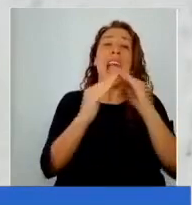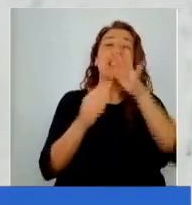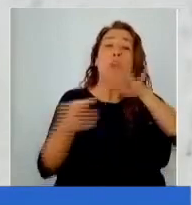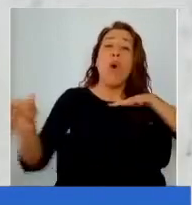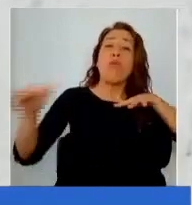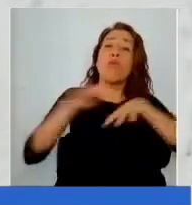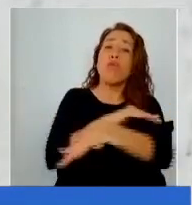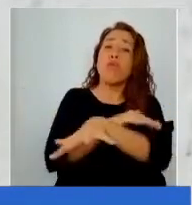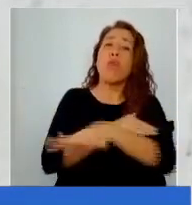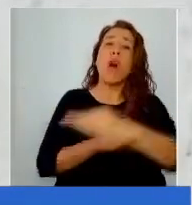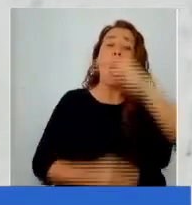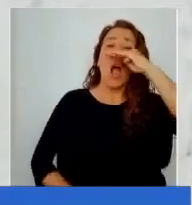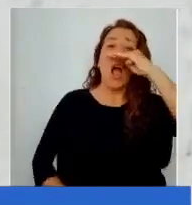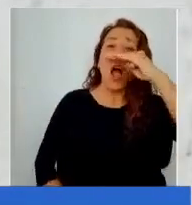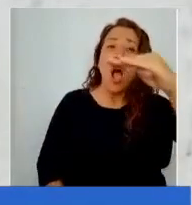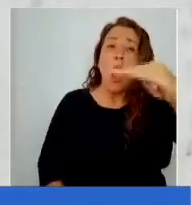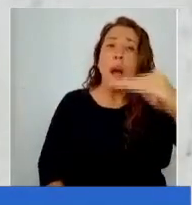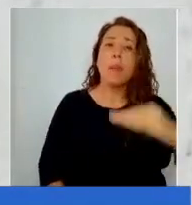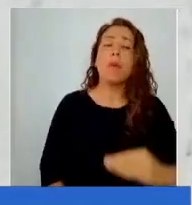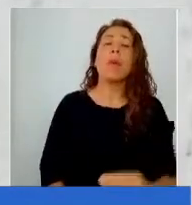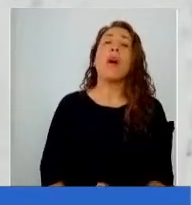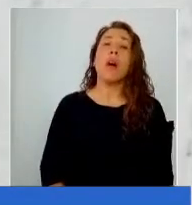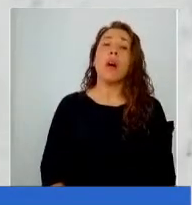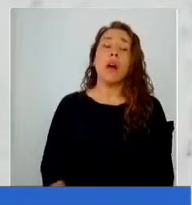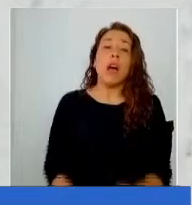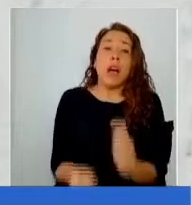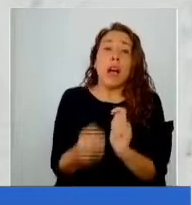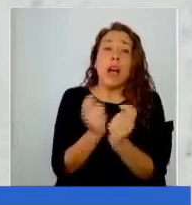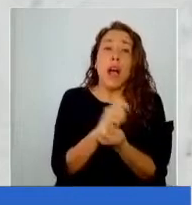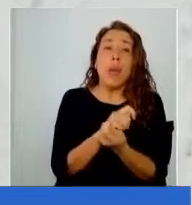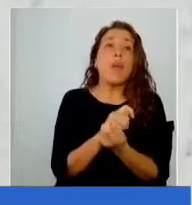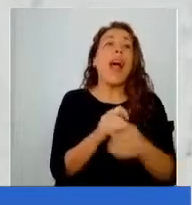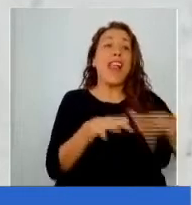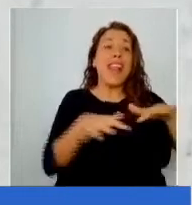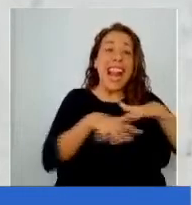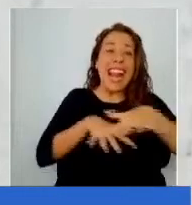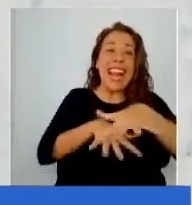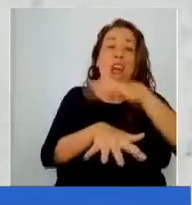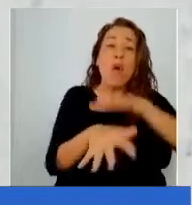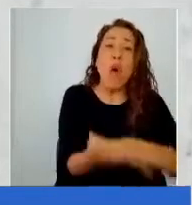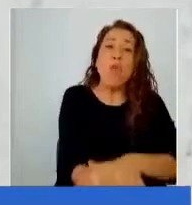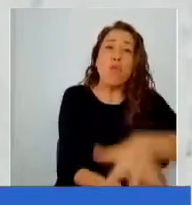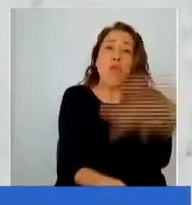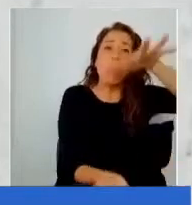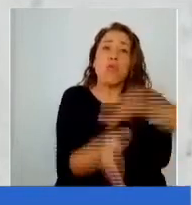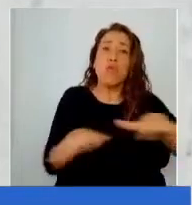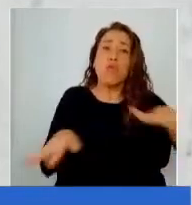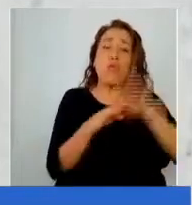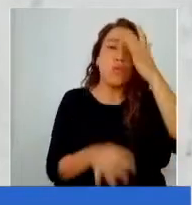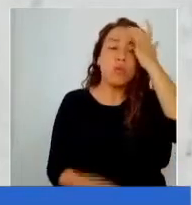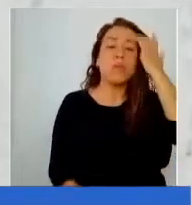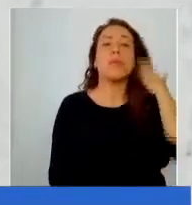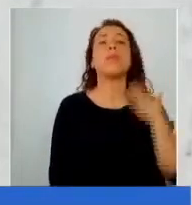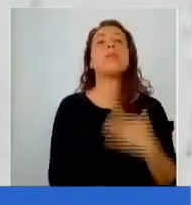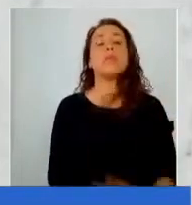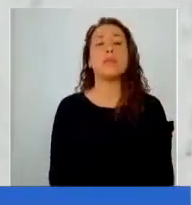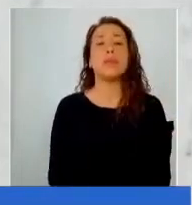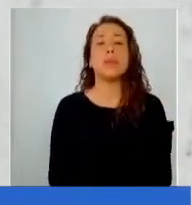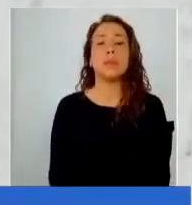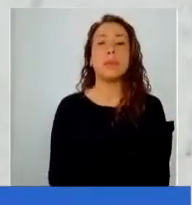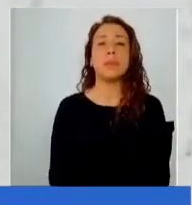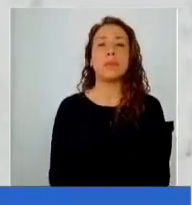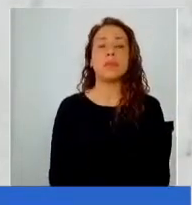Campos alteraron causas centenarios y plantaciones laboriosas pasada